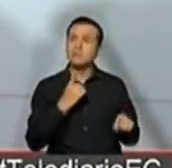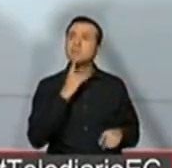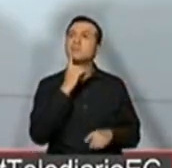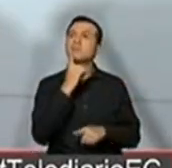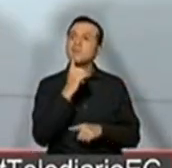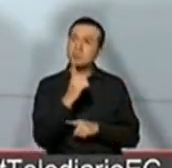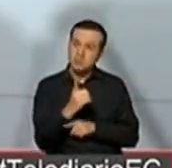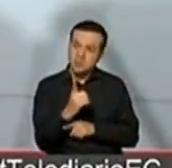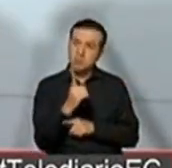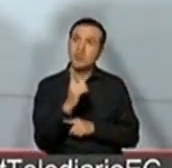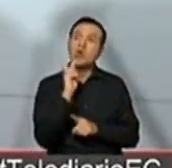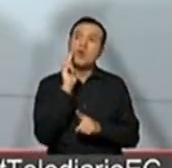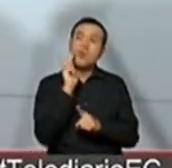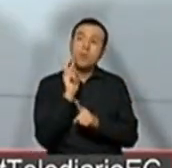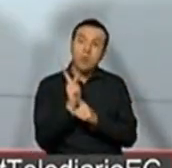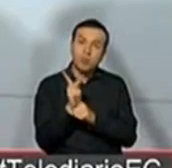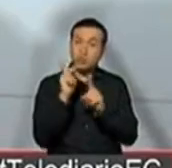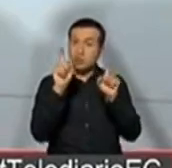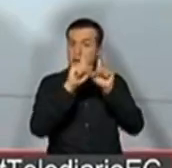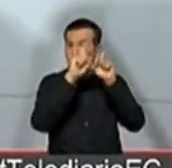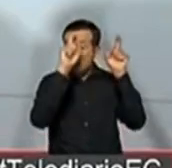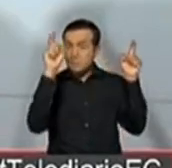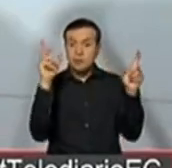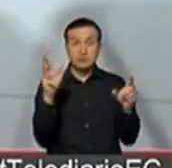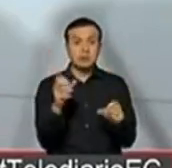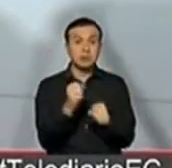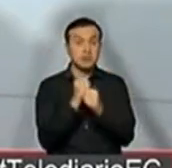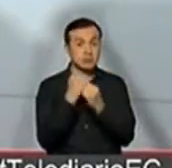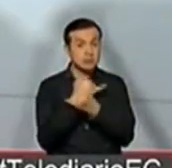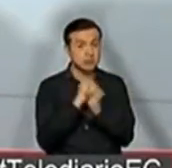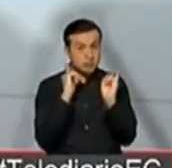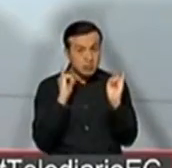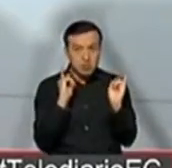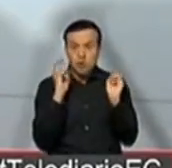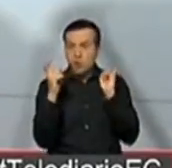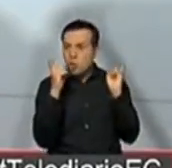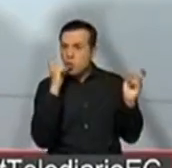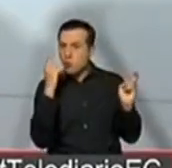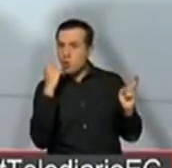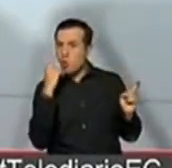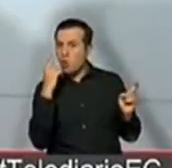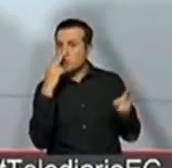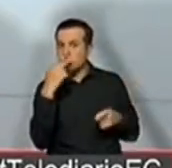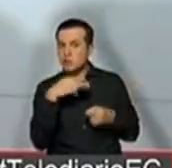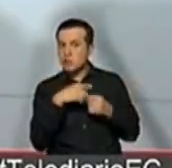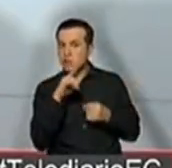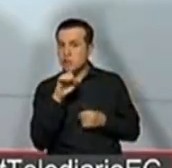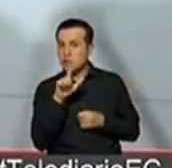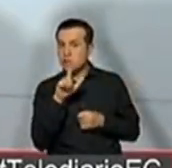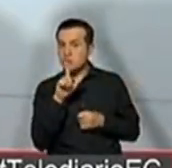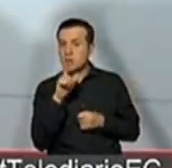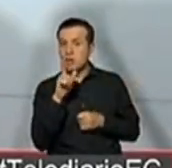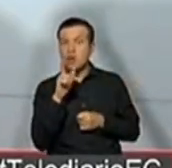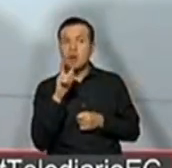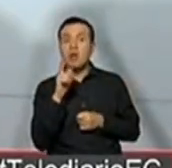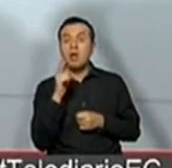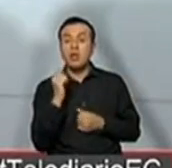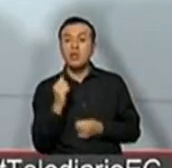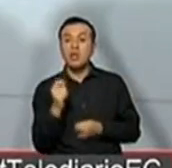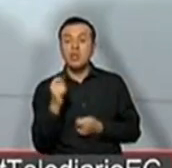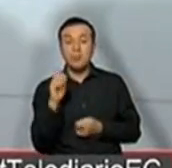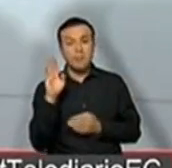con una empresa de seguridad independiente que controle el diésel, va a haber mucho menos consumo de